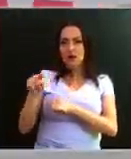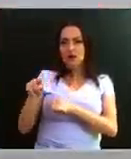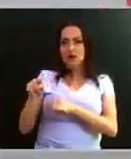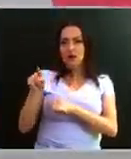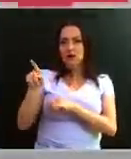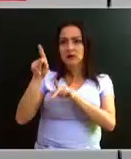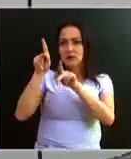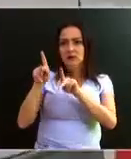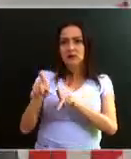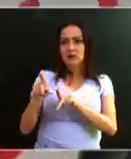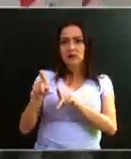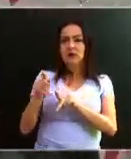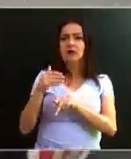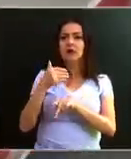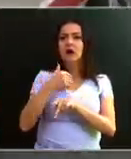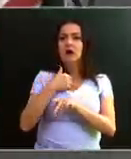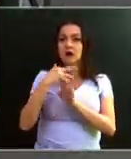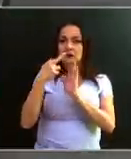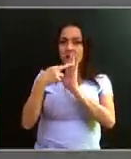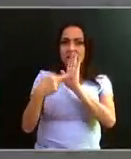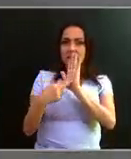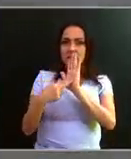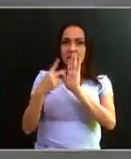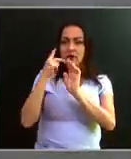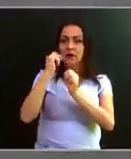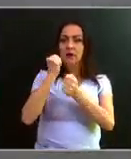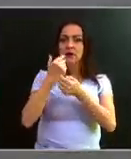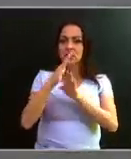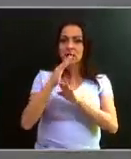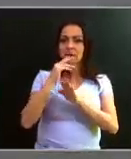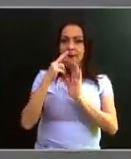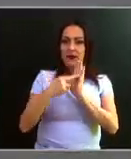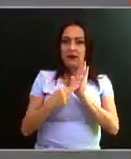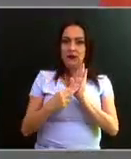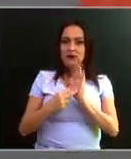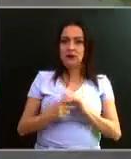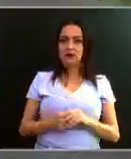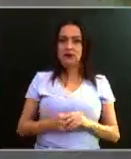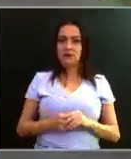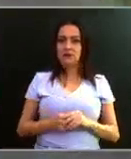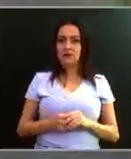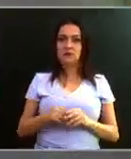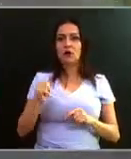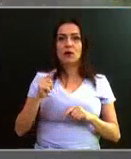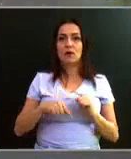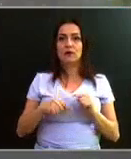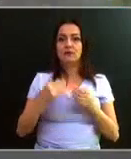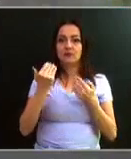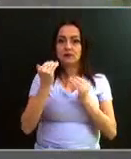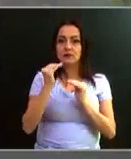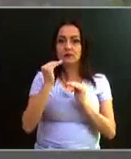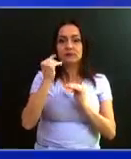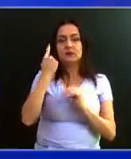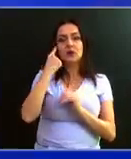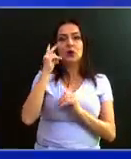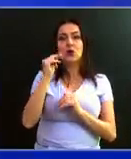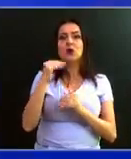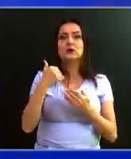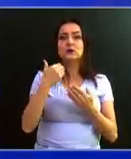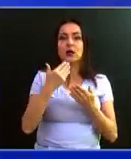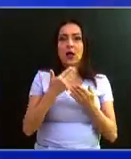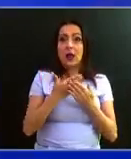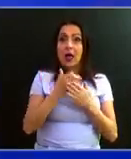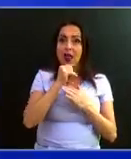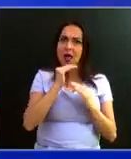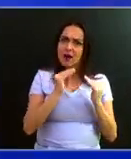esta persona, aunque tenía medidas cautelares, tenía medidas también que le impedían de restricción para que no llegara a la